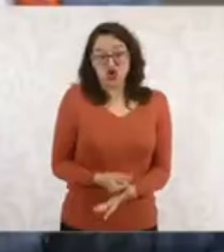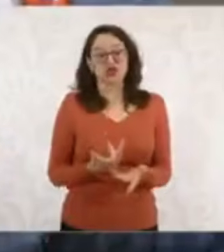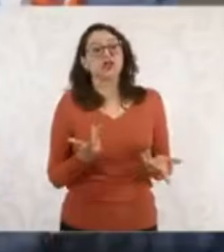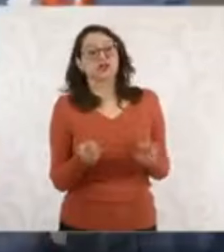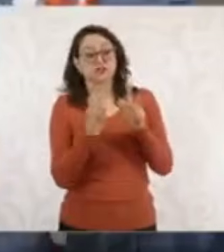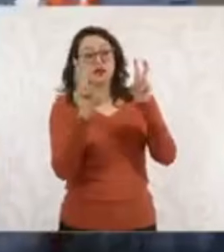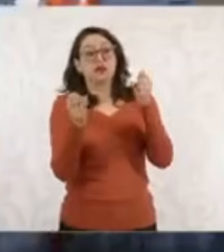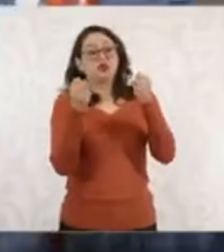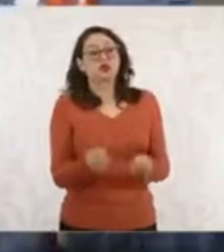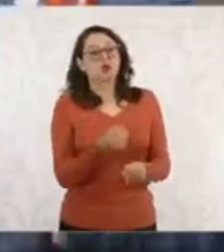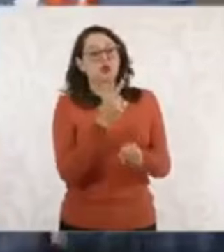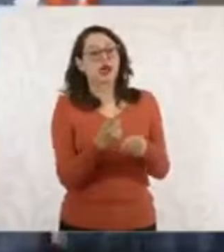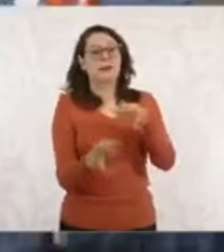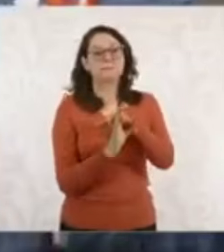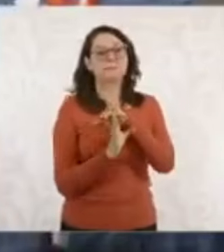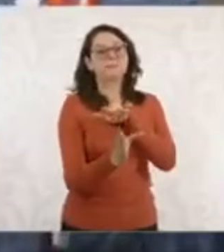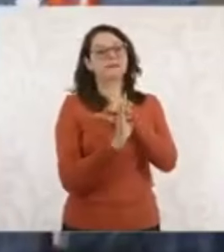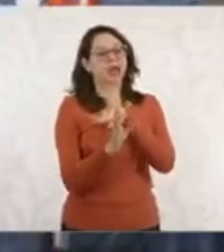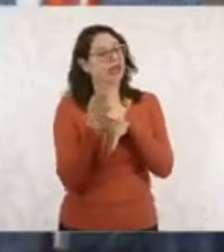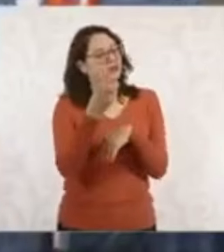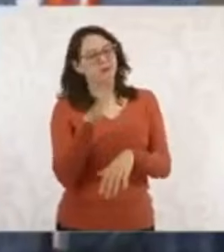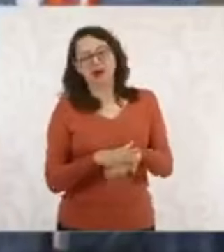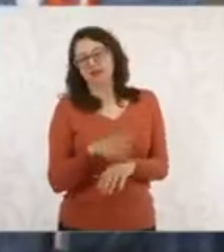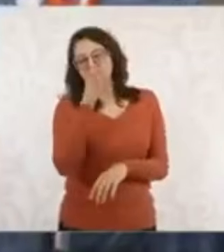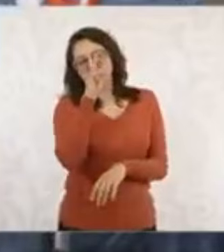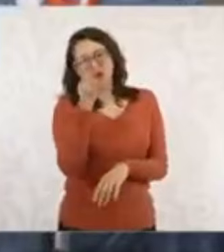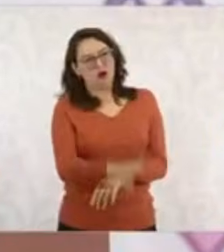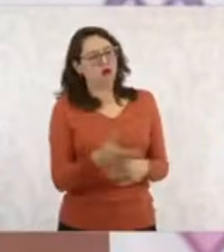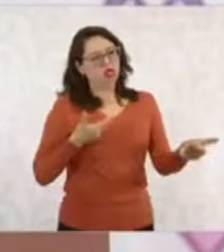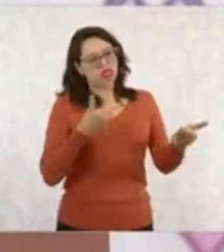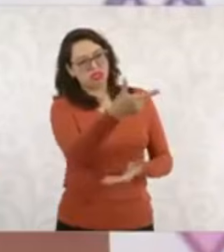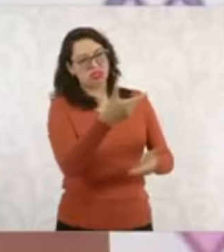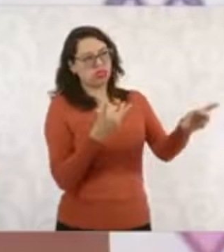y migración, que son los temas en los que más se maneja la relación?